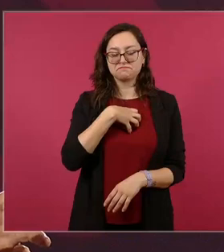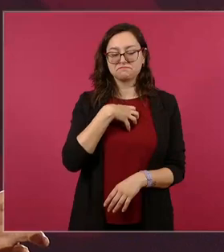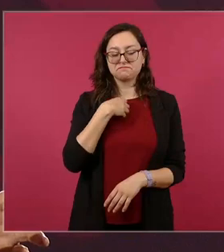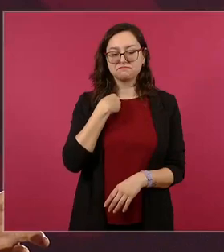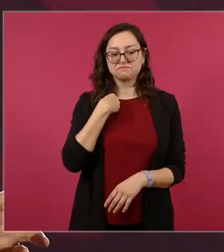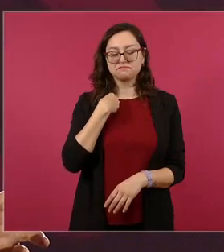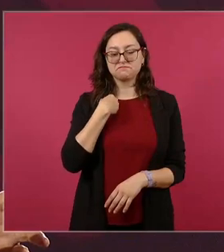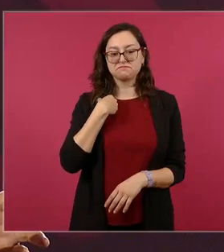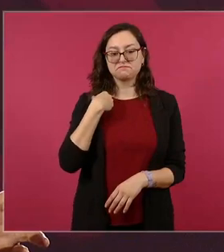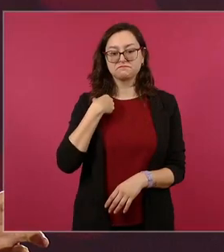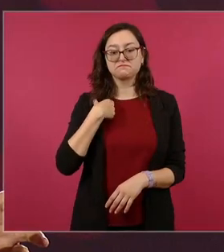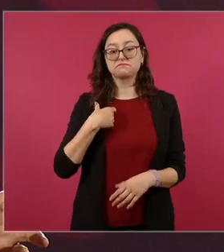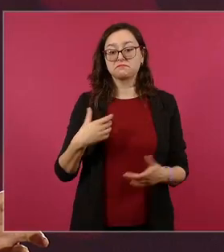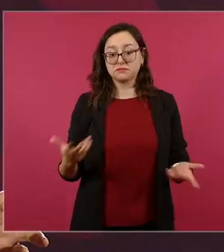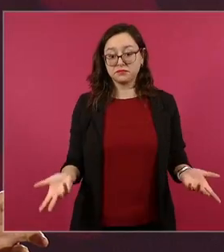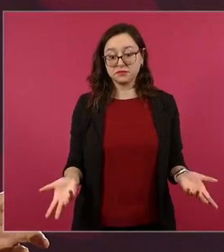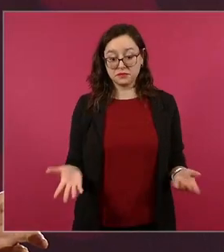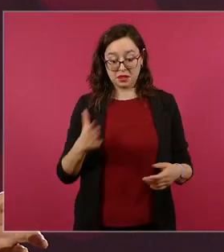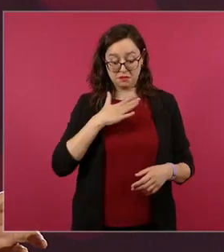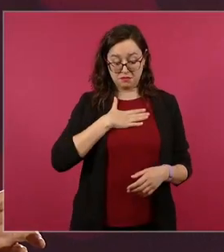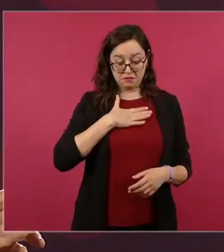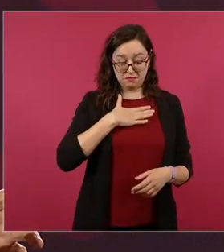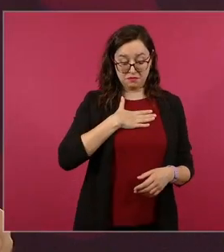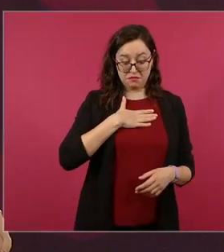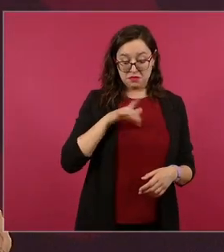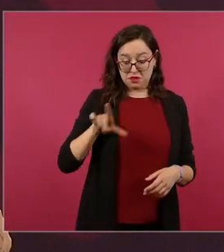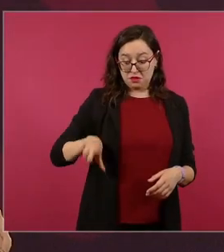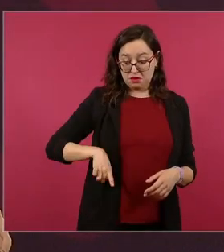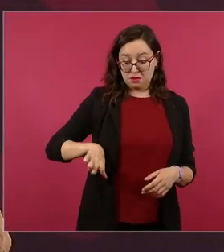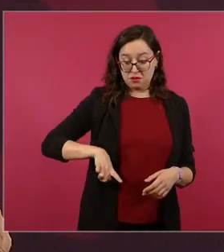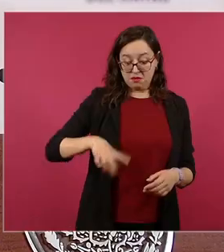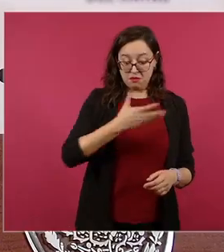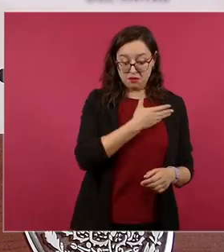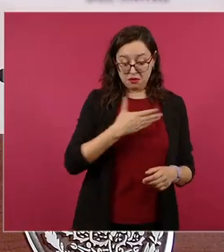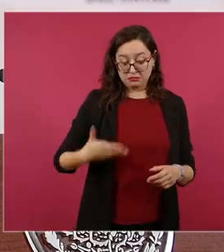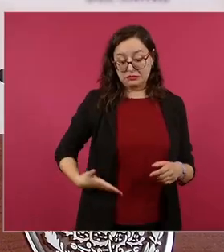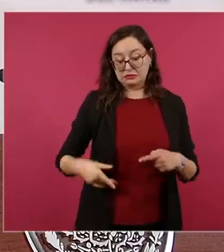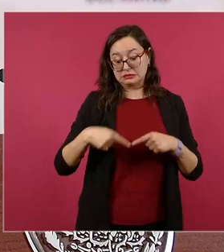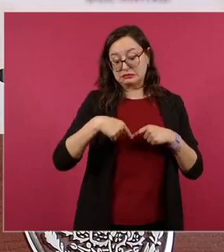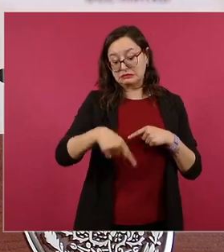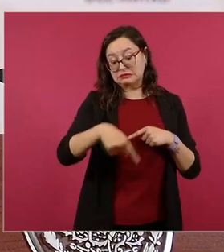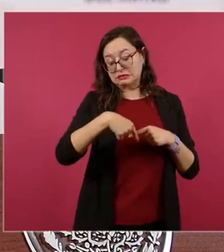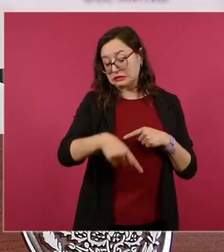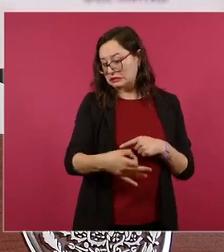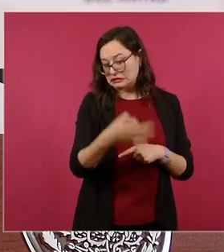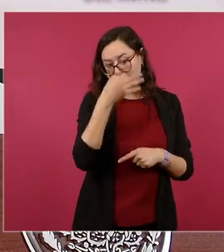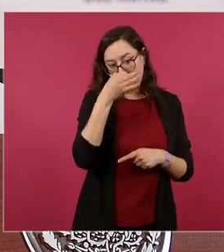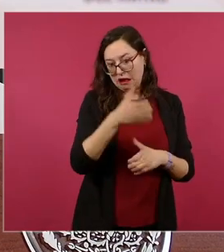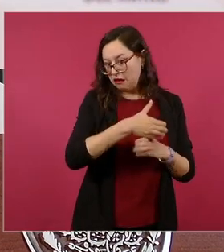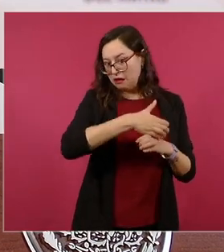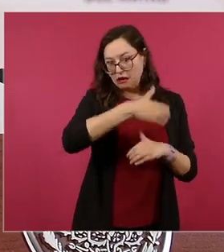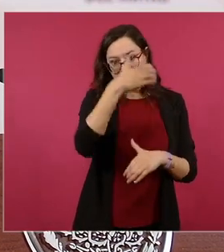. Estamos terminando nuestro mandato, me voy a retirar